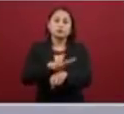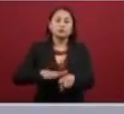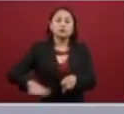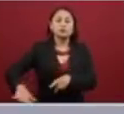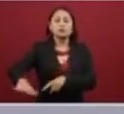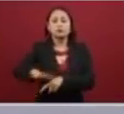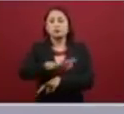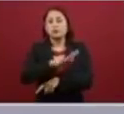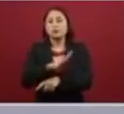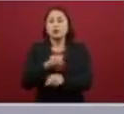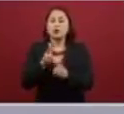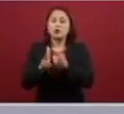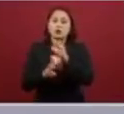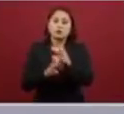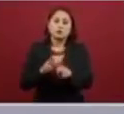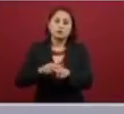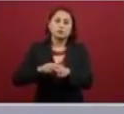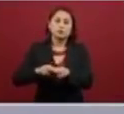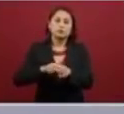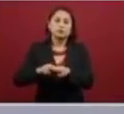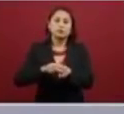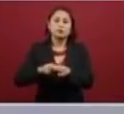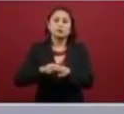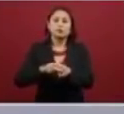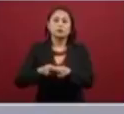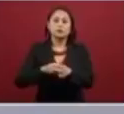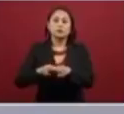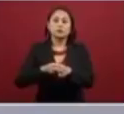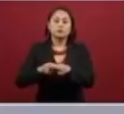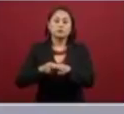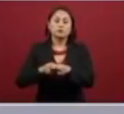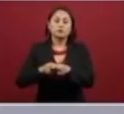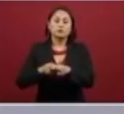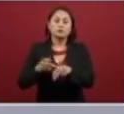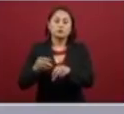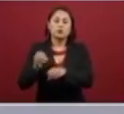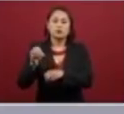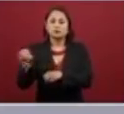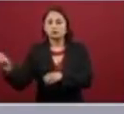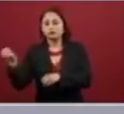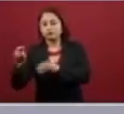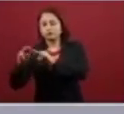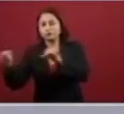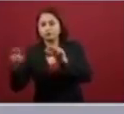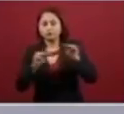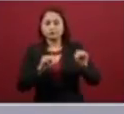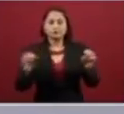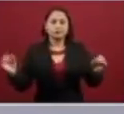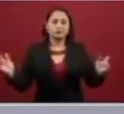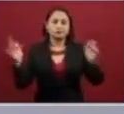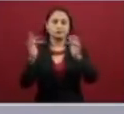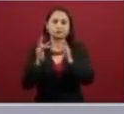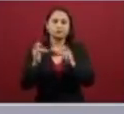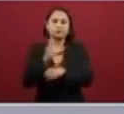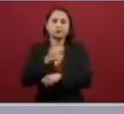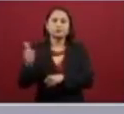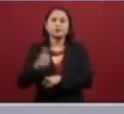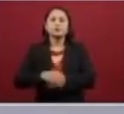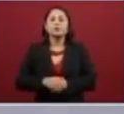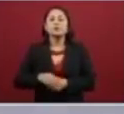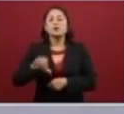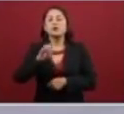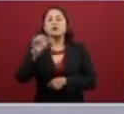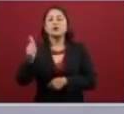de las vías del ferrocarril interoceánico y la modernización de las refinerías